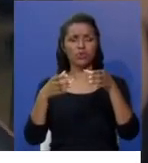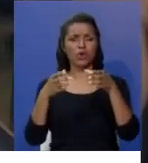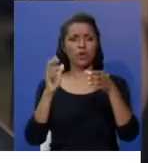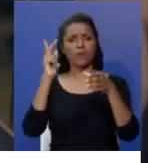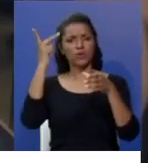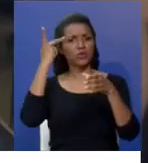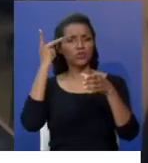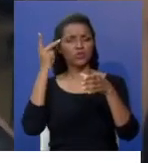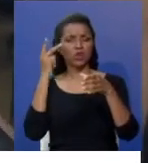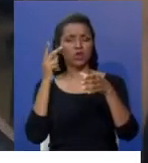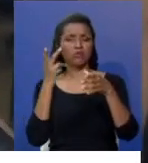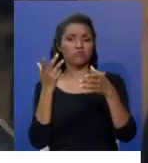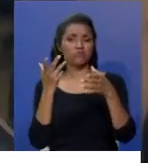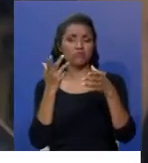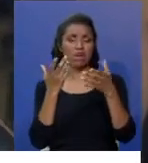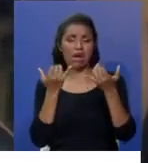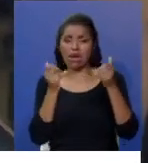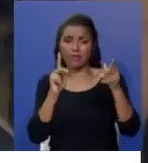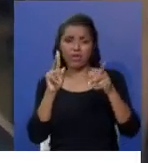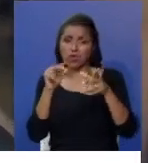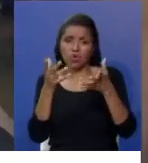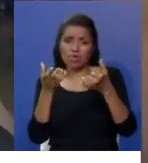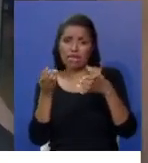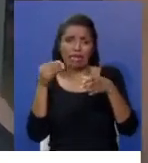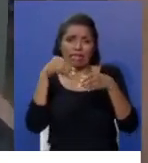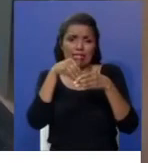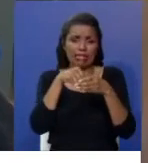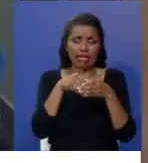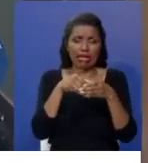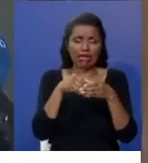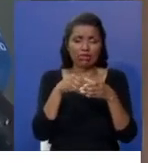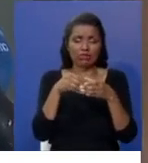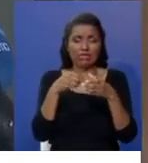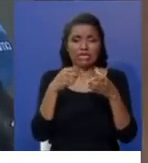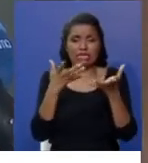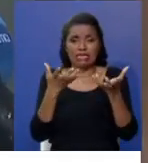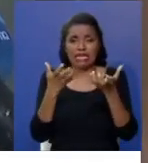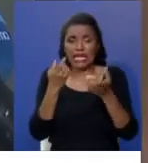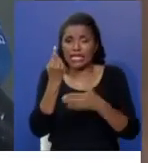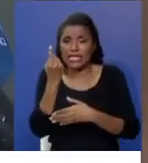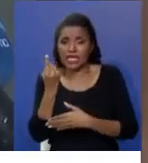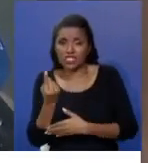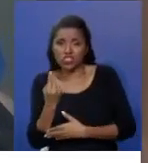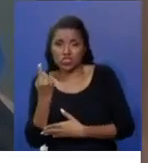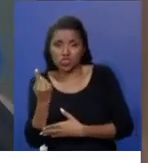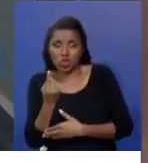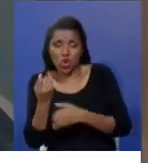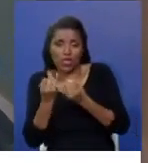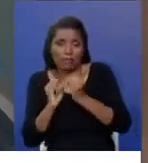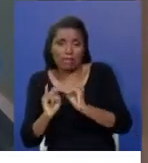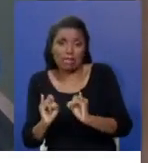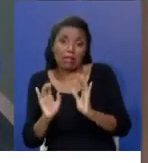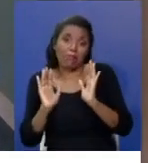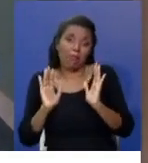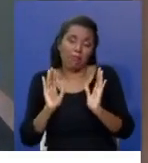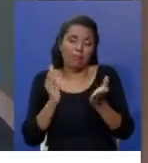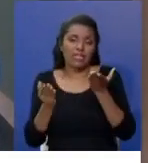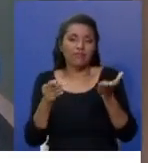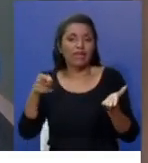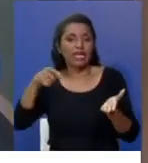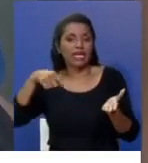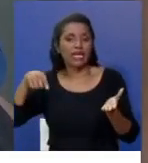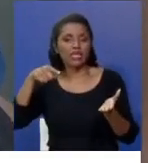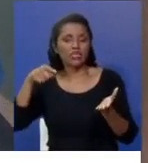estar dentro de los partidos porque quizás sienten que el pueblo necesita que